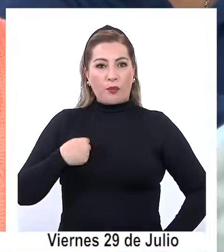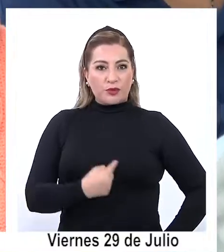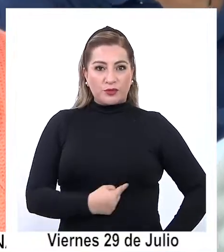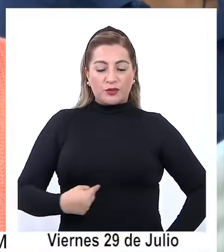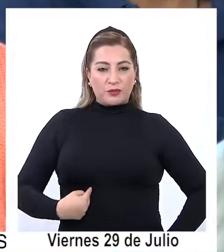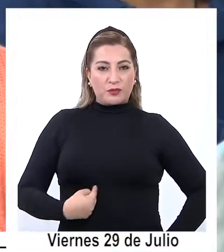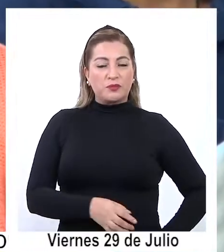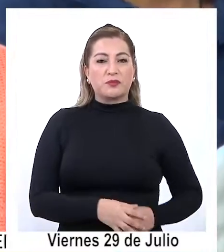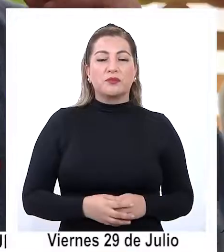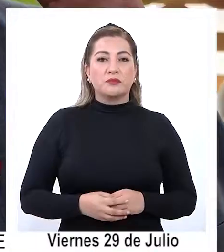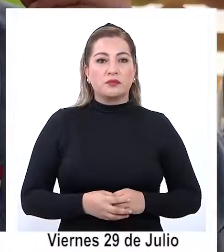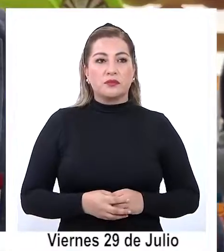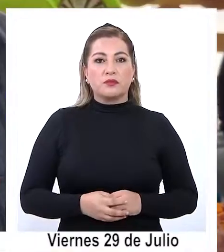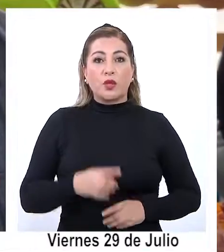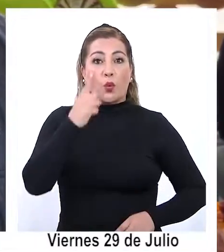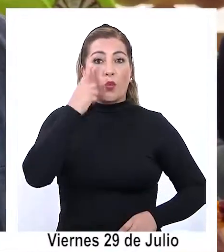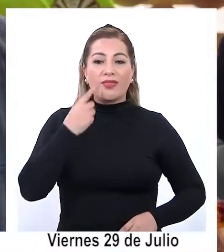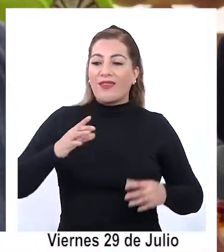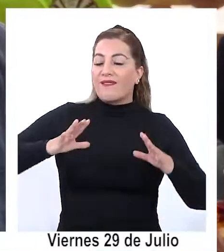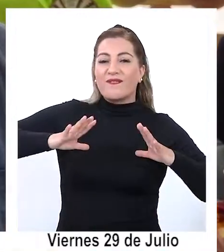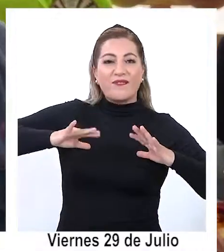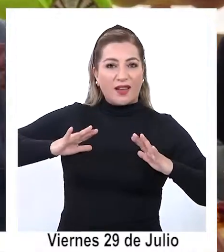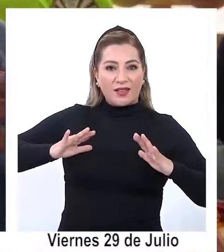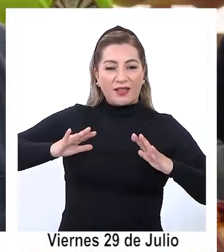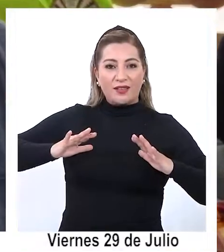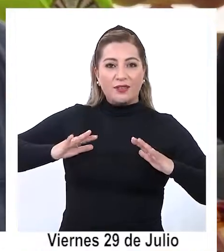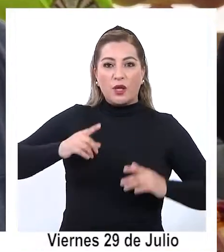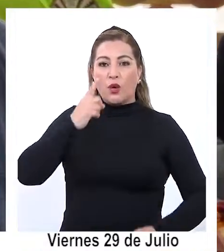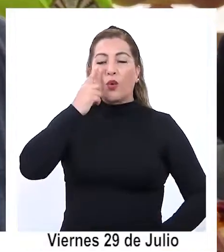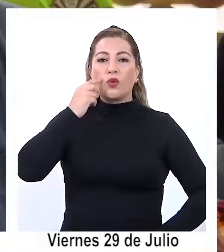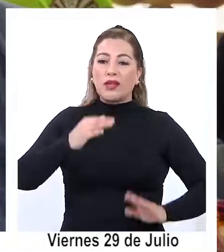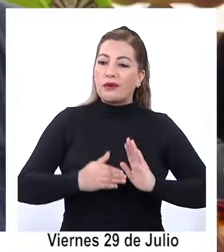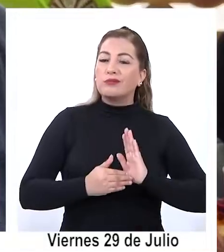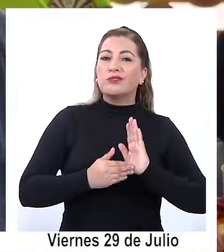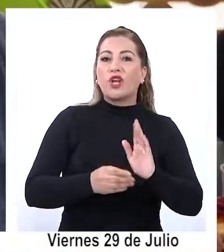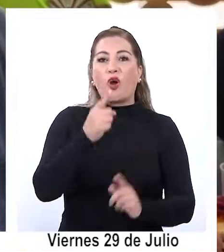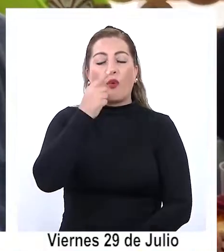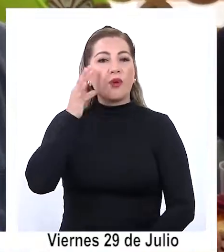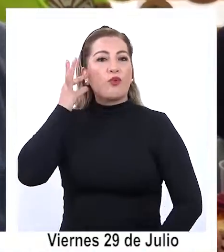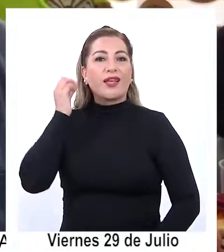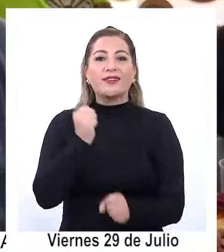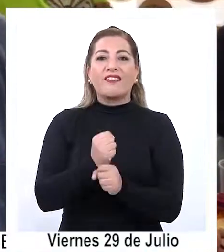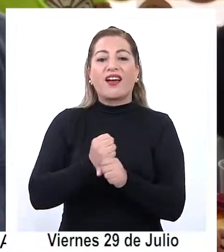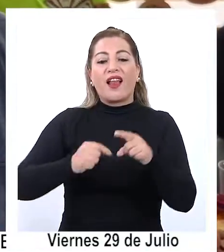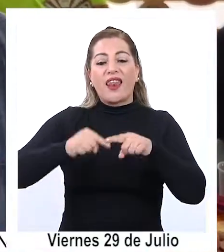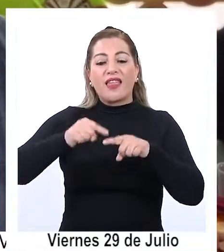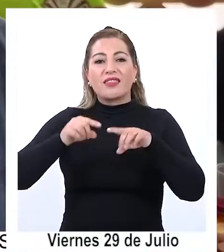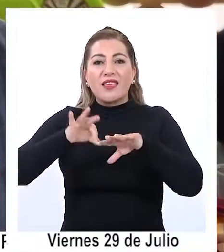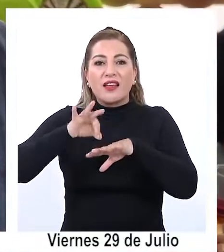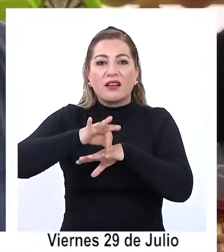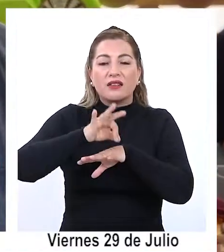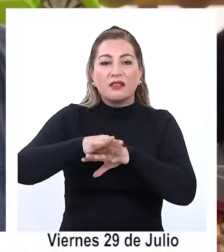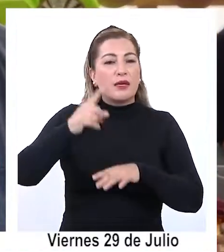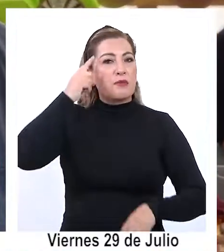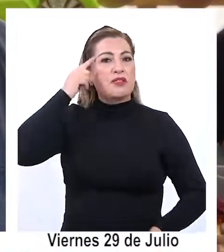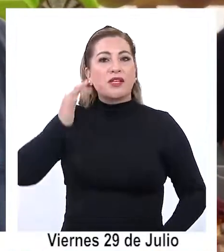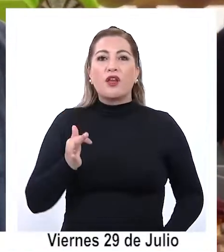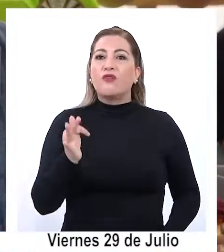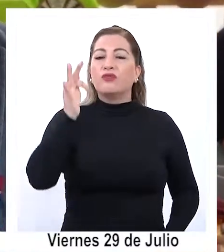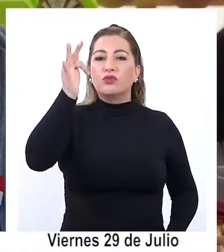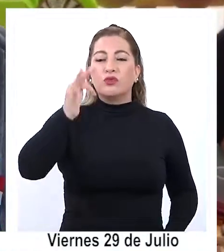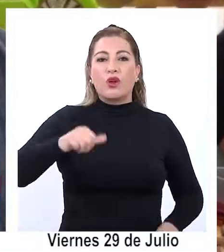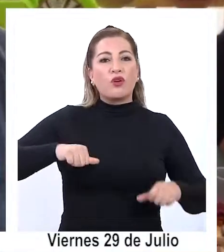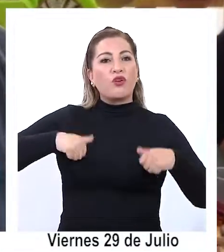Almonte. Un día feliz, un día a destacar a nuestras agricultoras, a nuestros campesinos y campesinos, y proyectar con los jóvenes